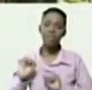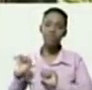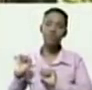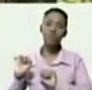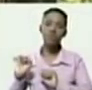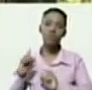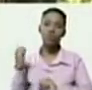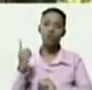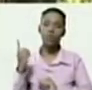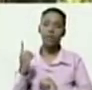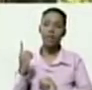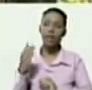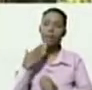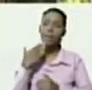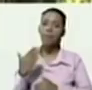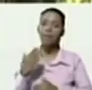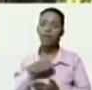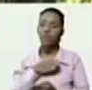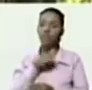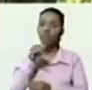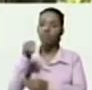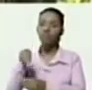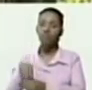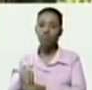permitieran regresar a su tierra,